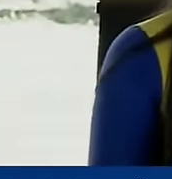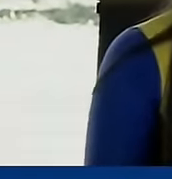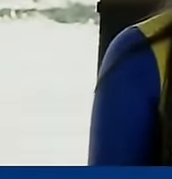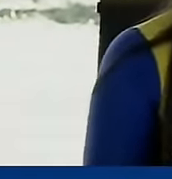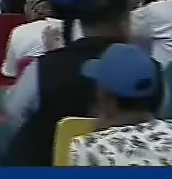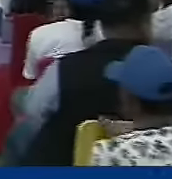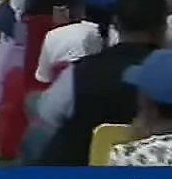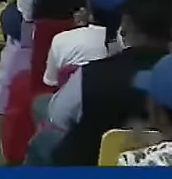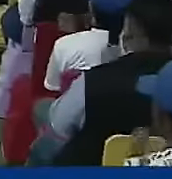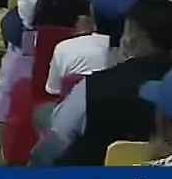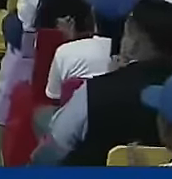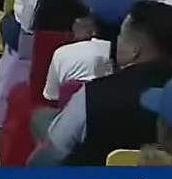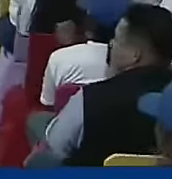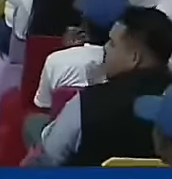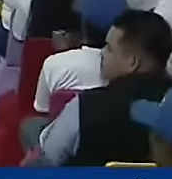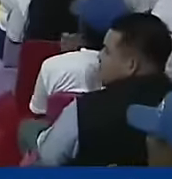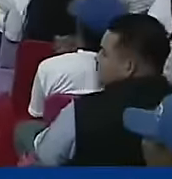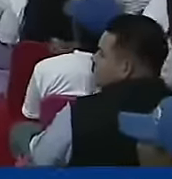amado comandante Hugo Chávez.